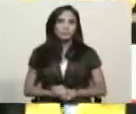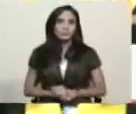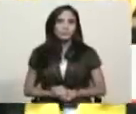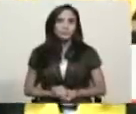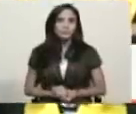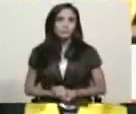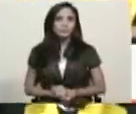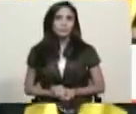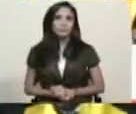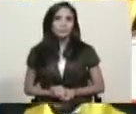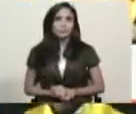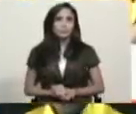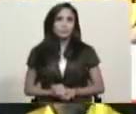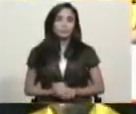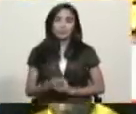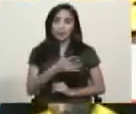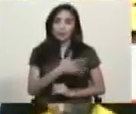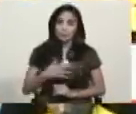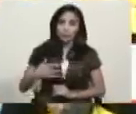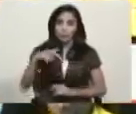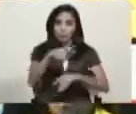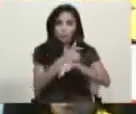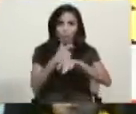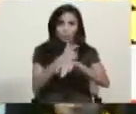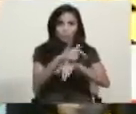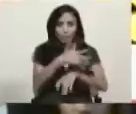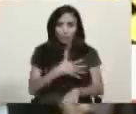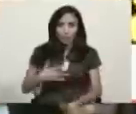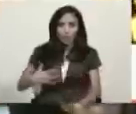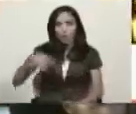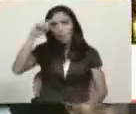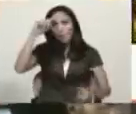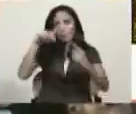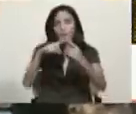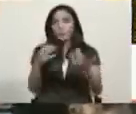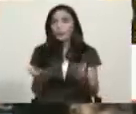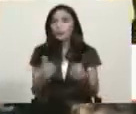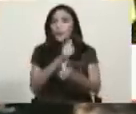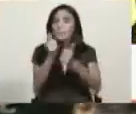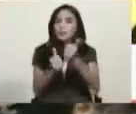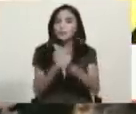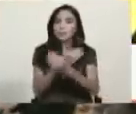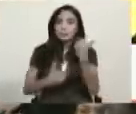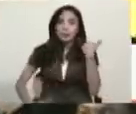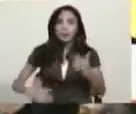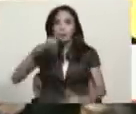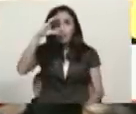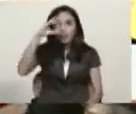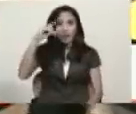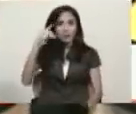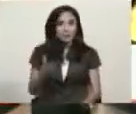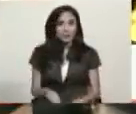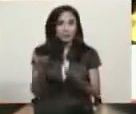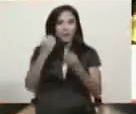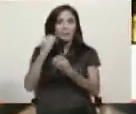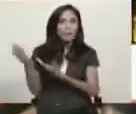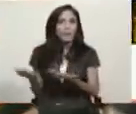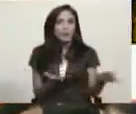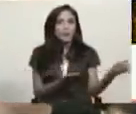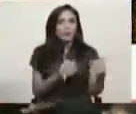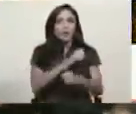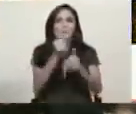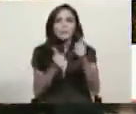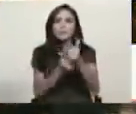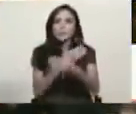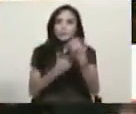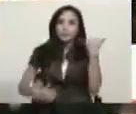Y yo quiero al gobierno bolivariano, compañera vicepresidenta, se incorpora la vicepresidenta ejecutiva Delcy Rodríguez a